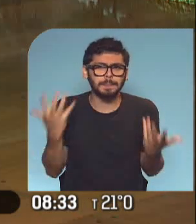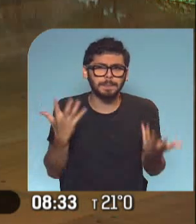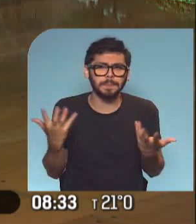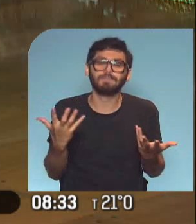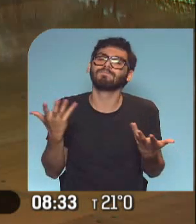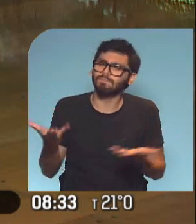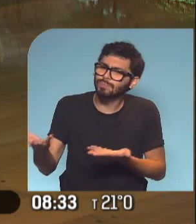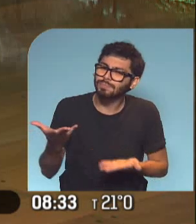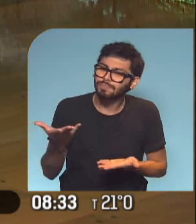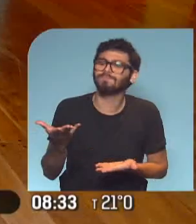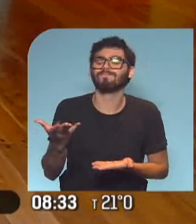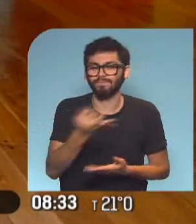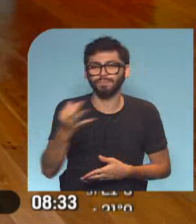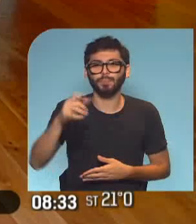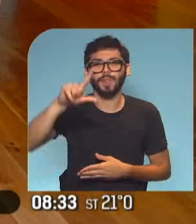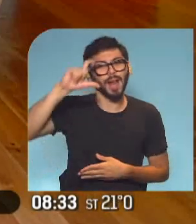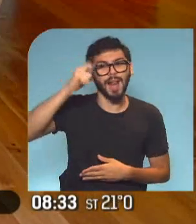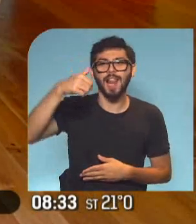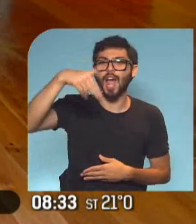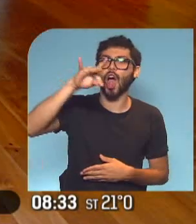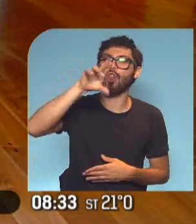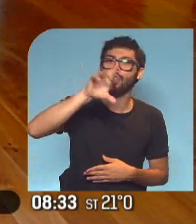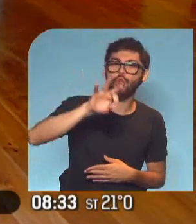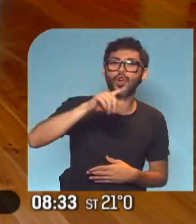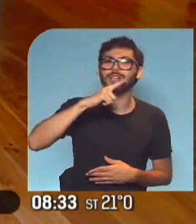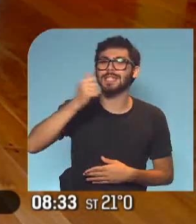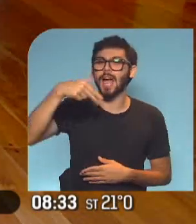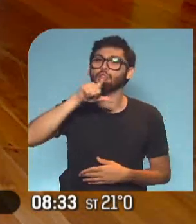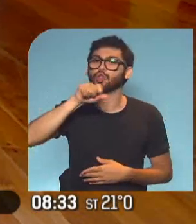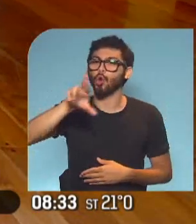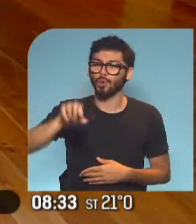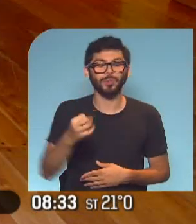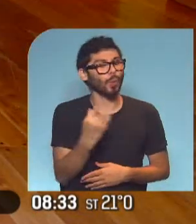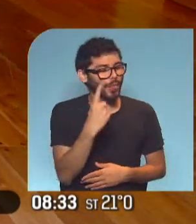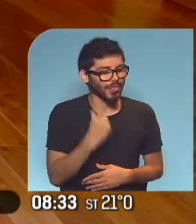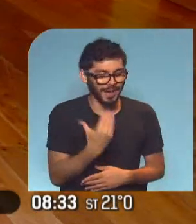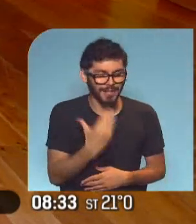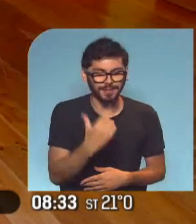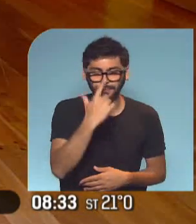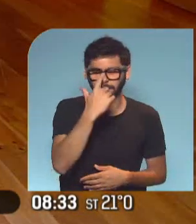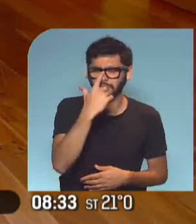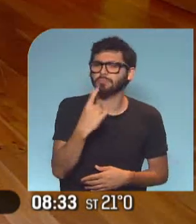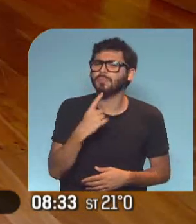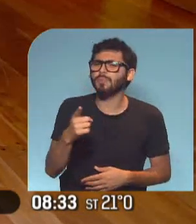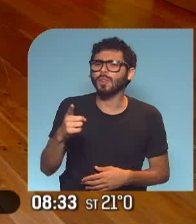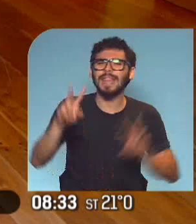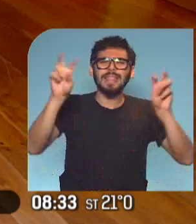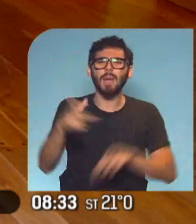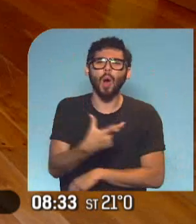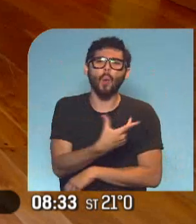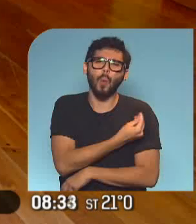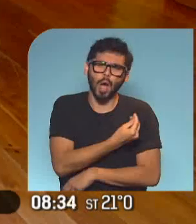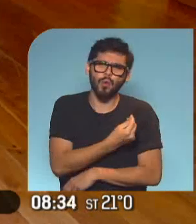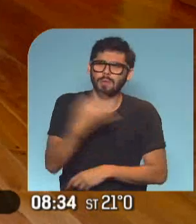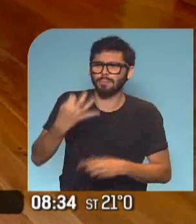con otro invitados pero leandro son todo lo como está bienvenido buen día a ver cuál es la última vacuna macro